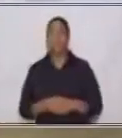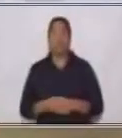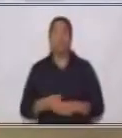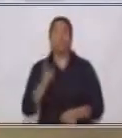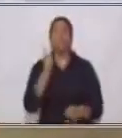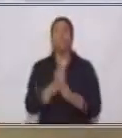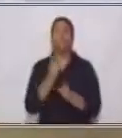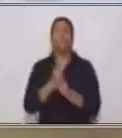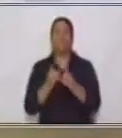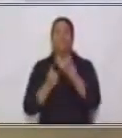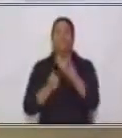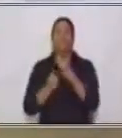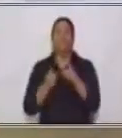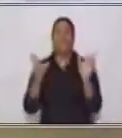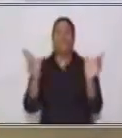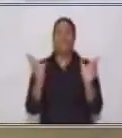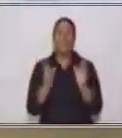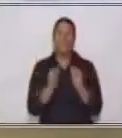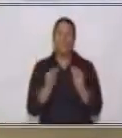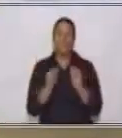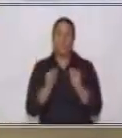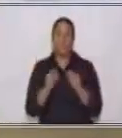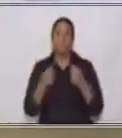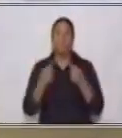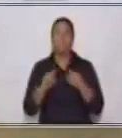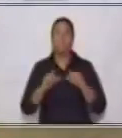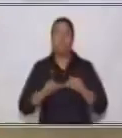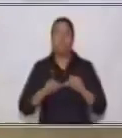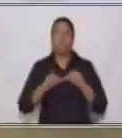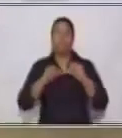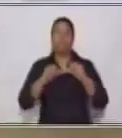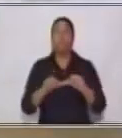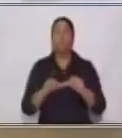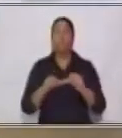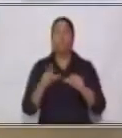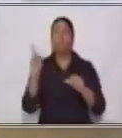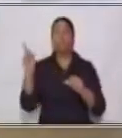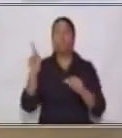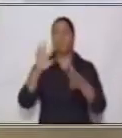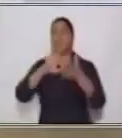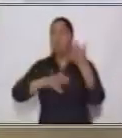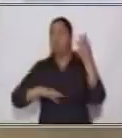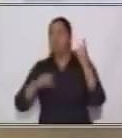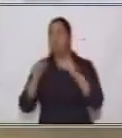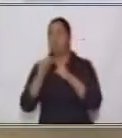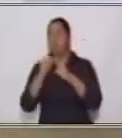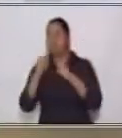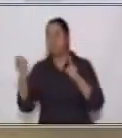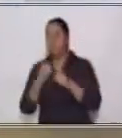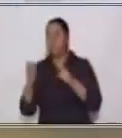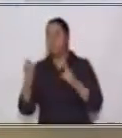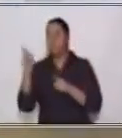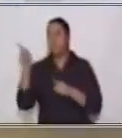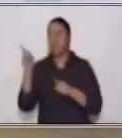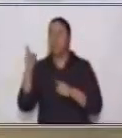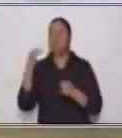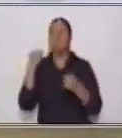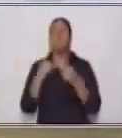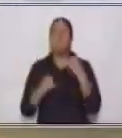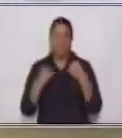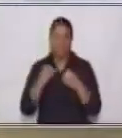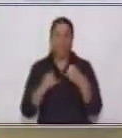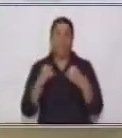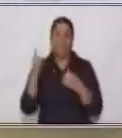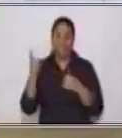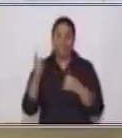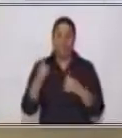Correcto, el resumen. Mientras que la conclusión es la proposición final acerca de un texto